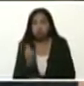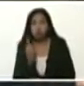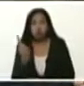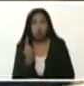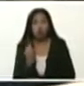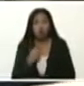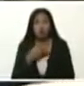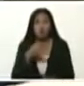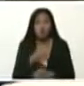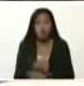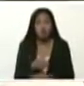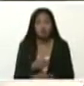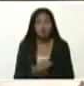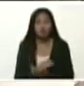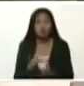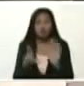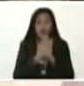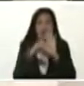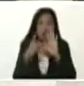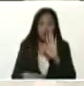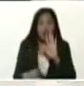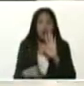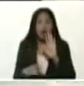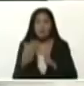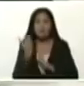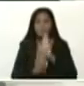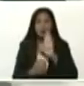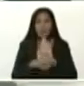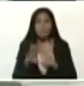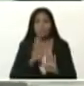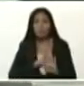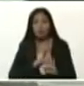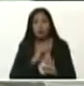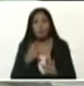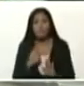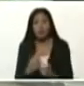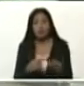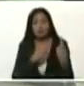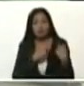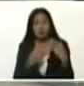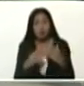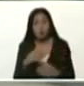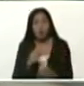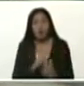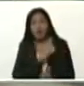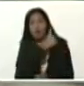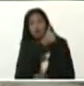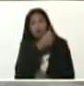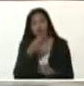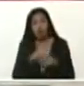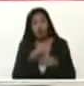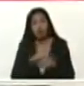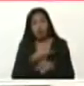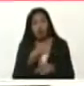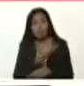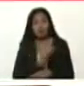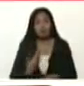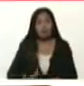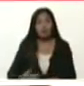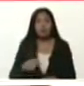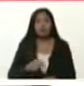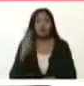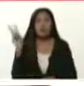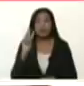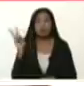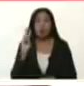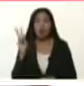proceder legalmente, con las facultades que me da mi cargo como jefe de Estado, jefe de gobierno, presidente de la República